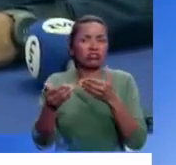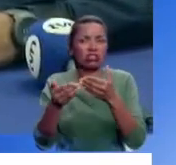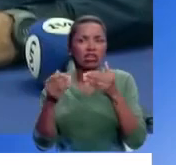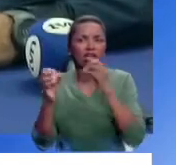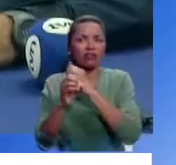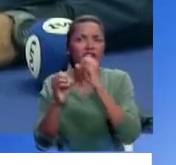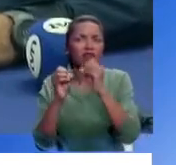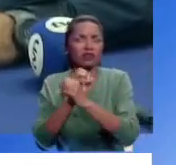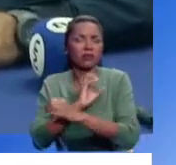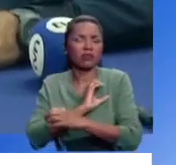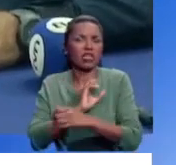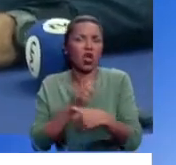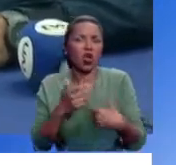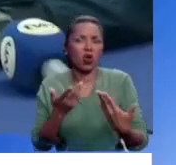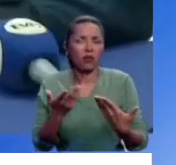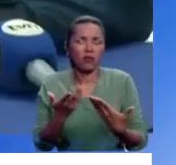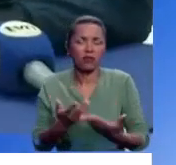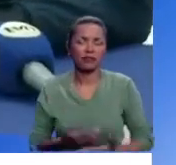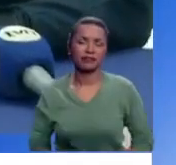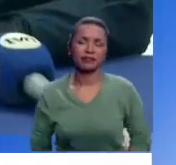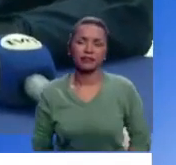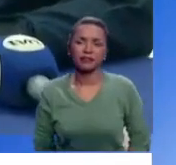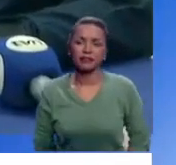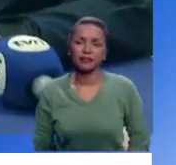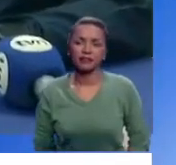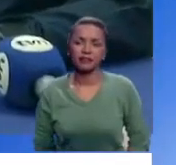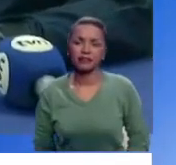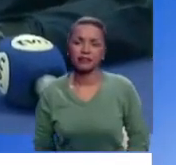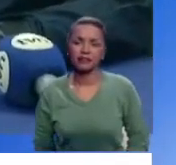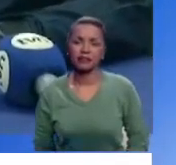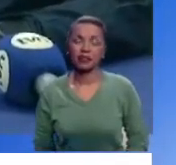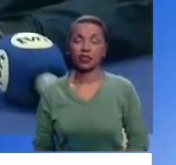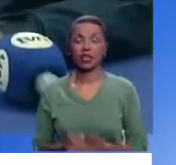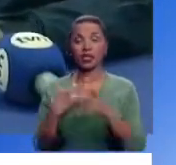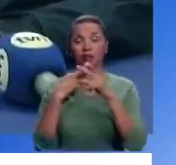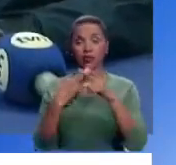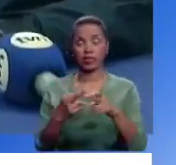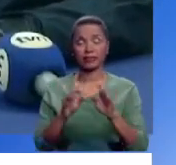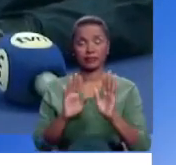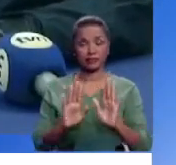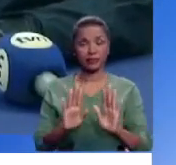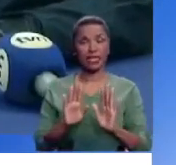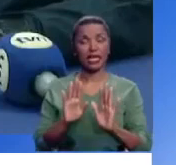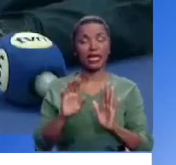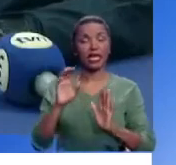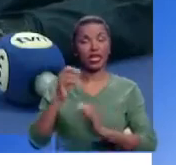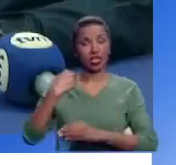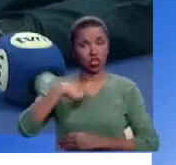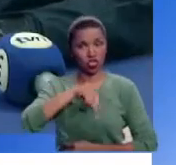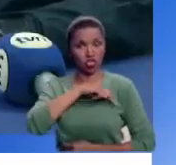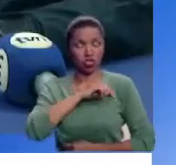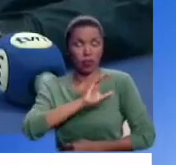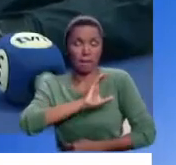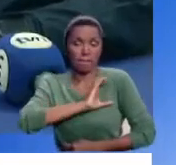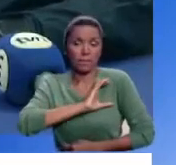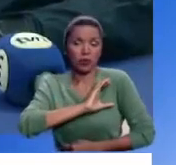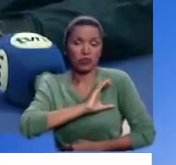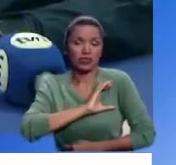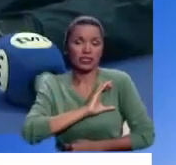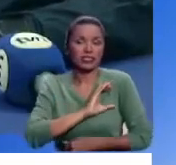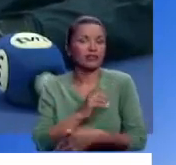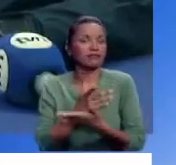tantos homicidios habiendo una subestación? Sí, como lo ha señalado la señora fiscal, la Policía Nacional, y a través de los grupos especializados que